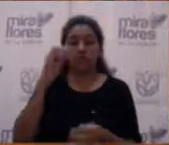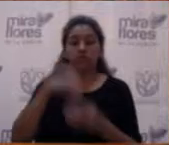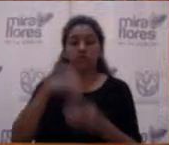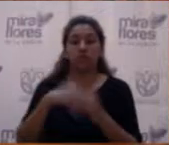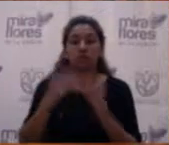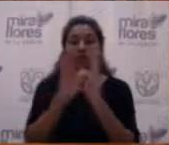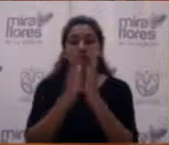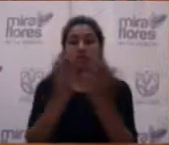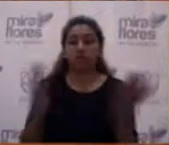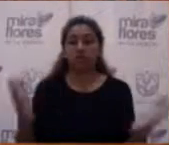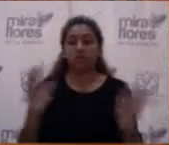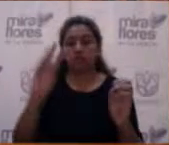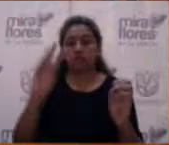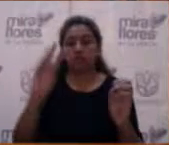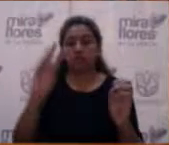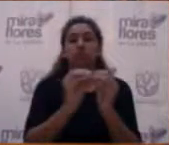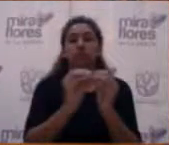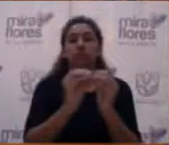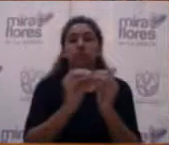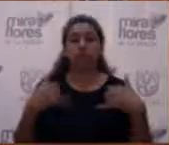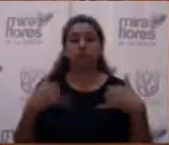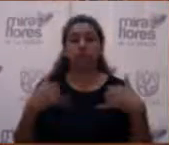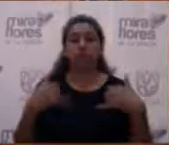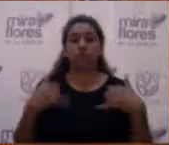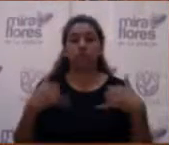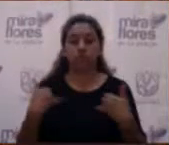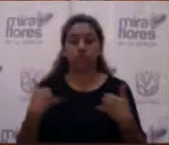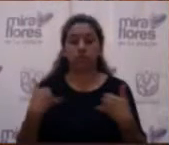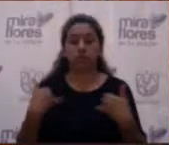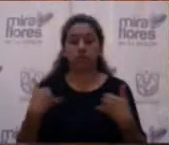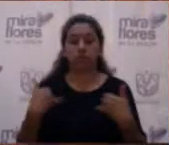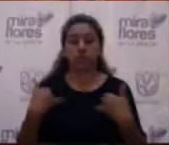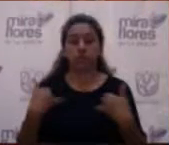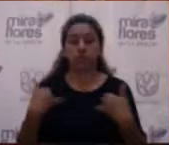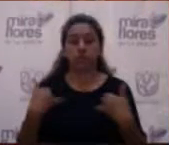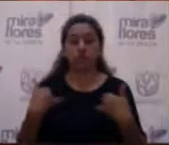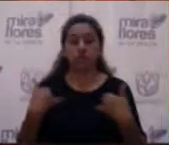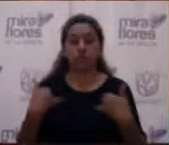ludoteca a implementarse en la Casa de la Juventud Prolongada de Santa